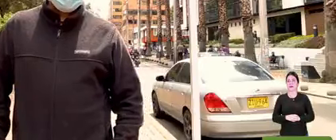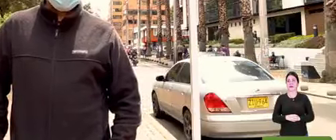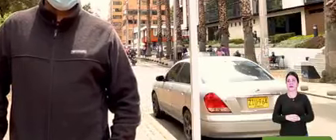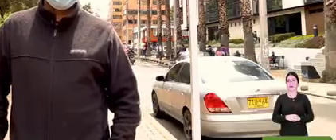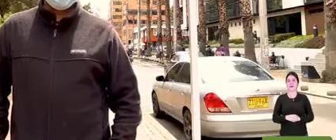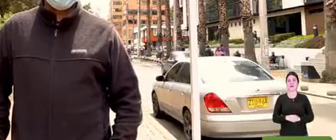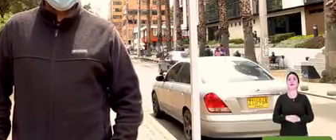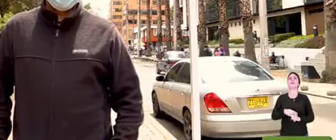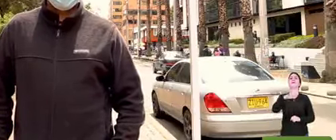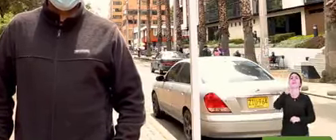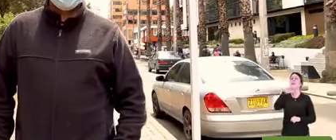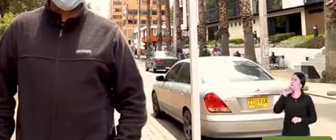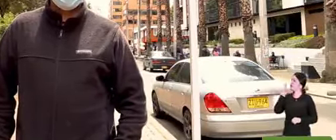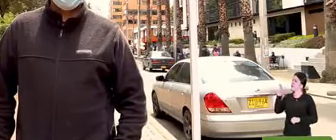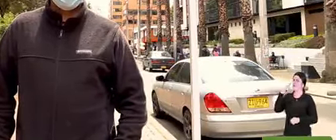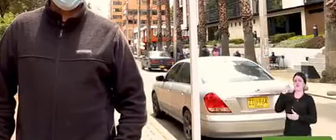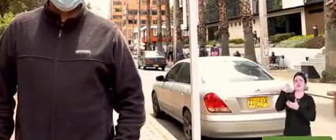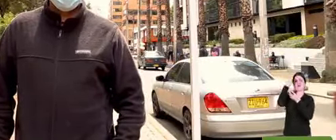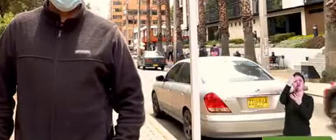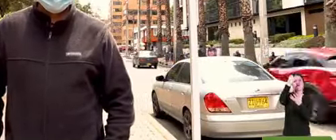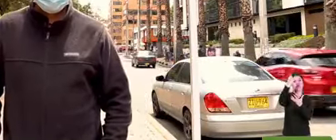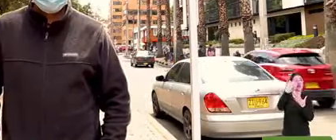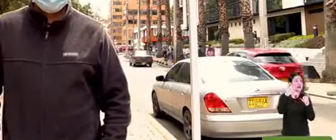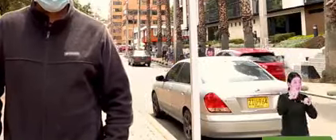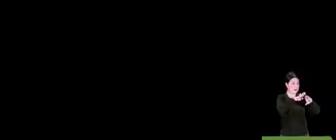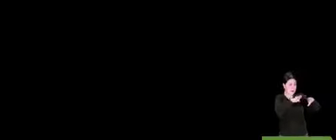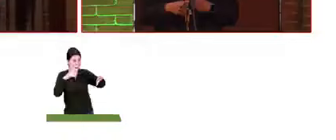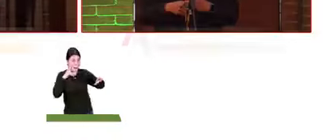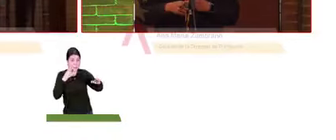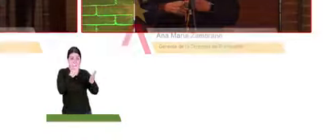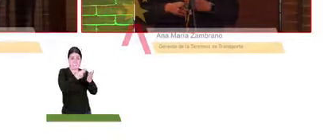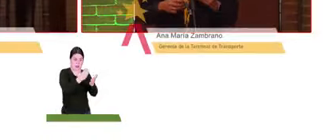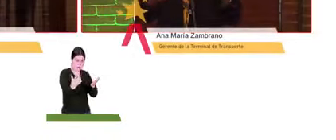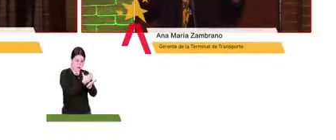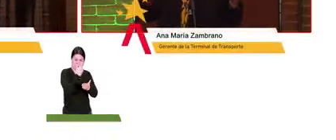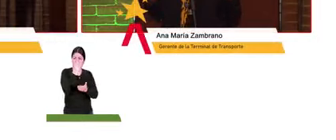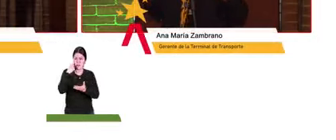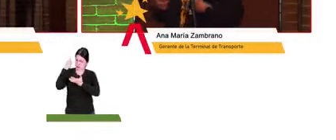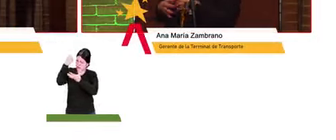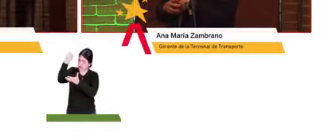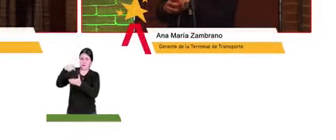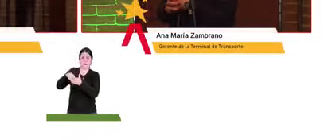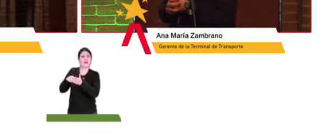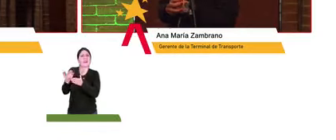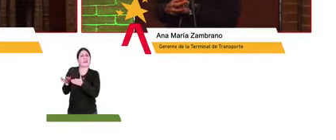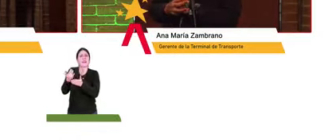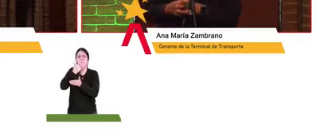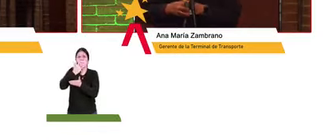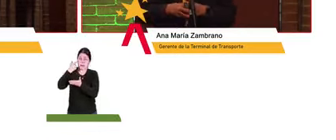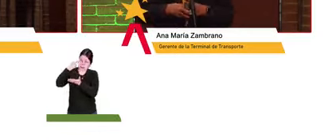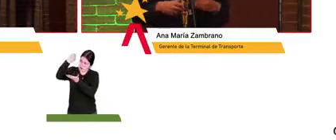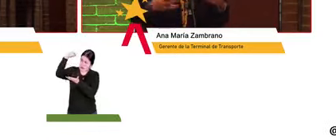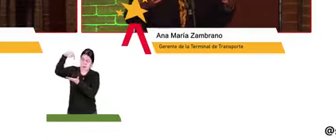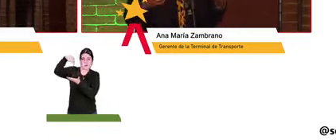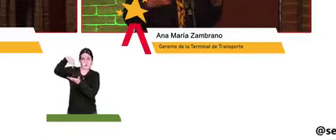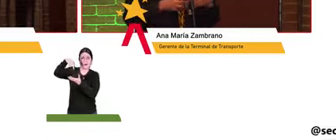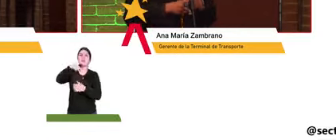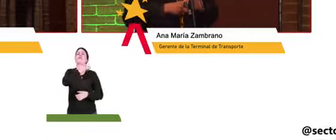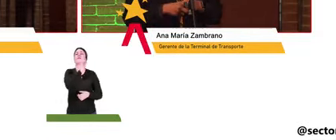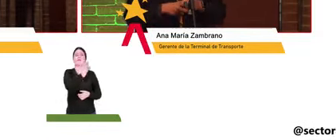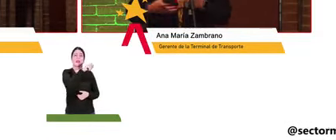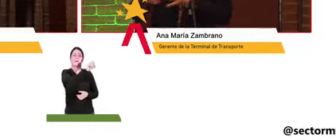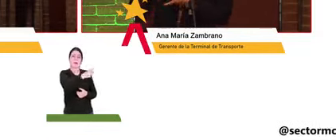Quisiera saber en qué se está invirtiendo la plata de las zonas de parqueo pago. Bueno, muy importante, esa, de hecho es una pregunta muy recurrente de todos los